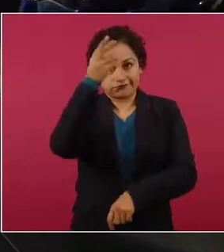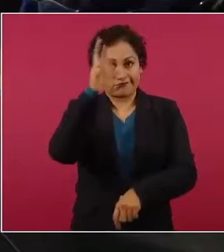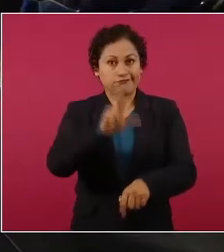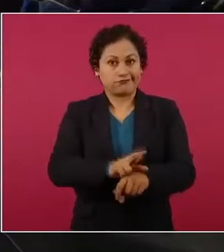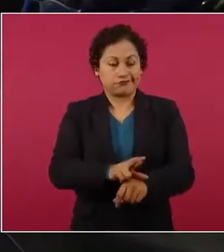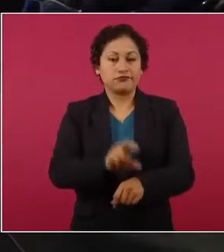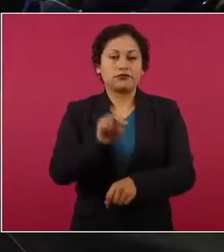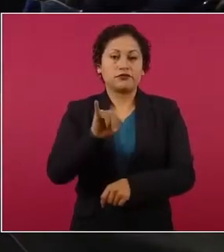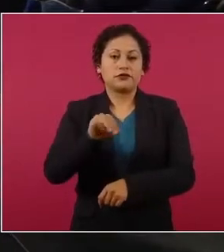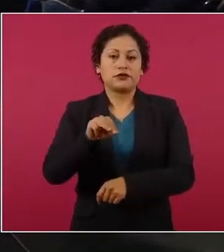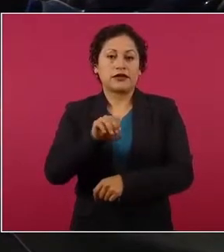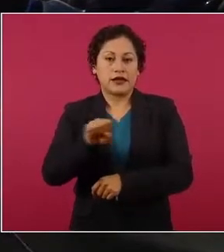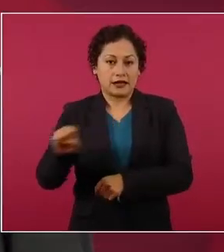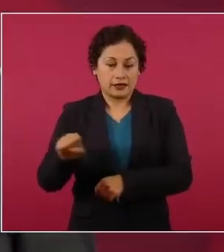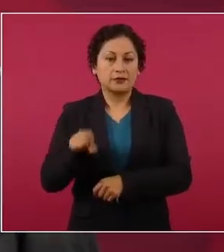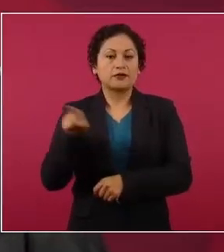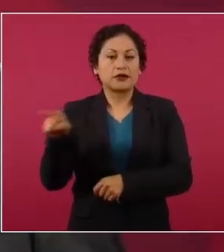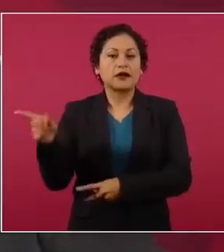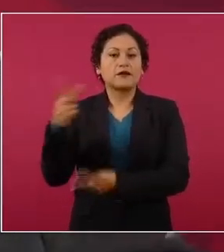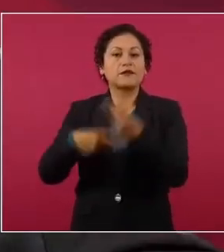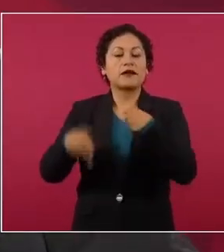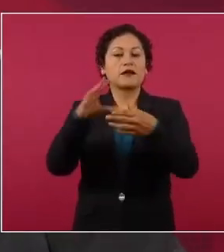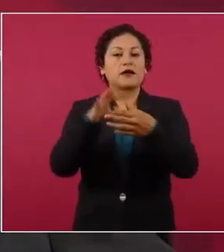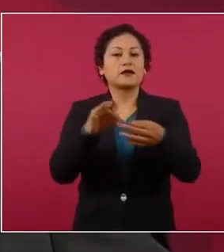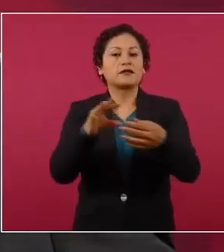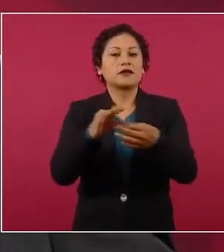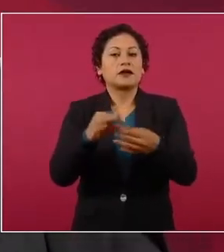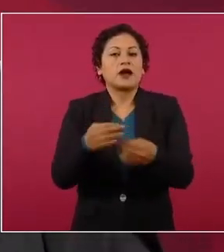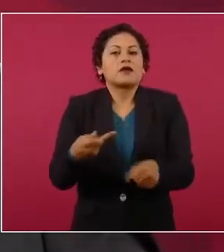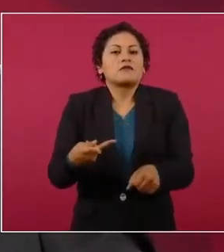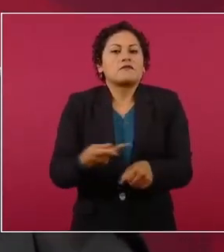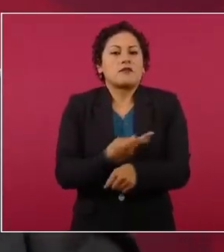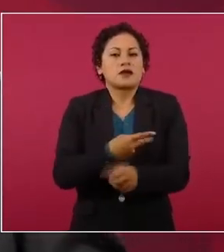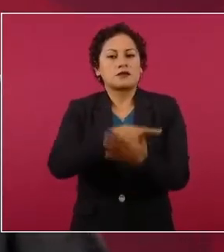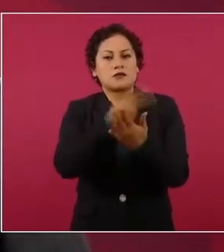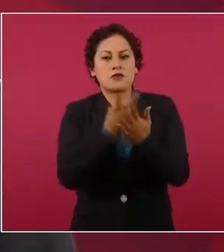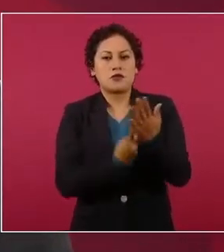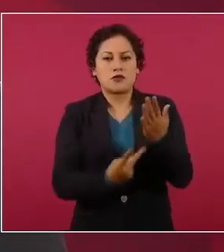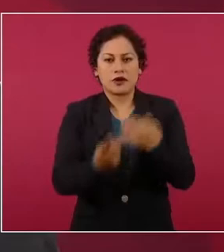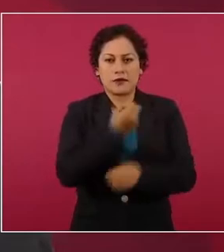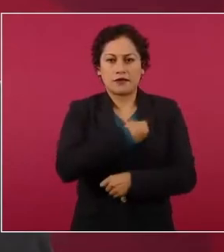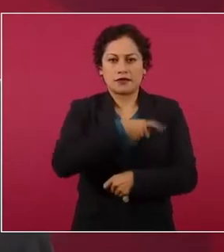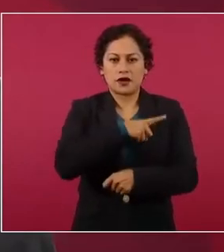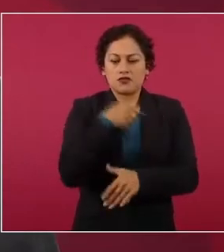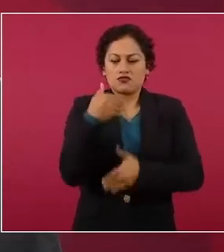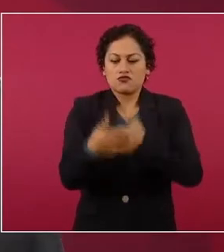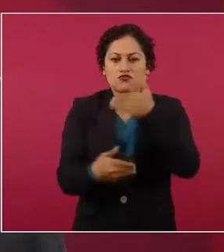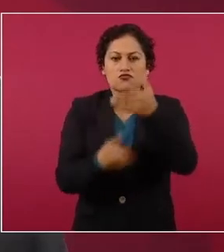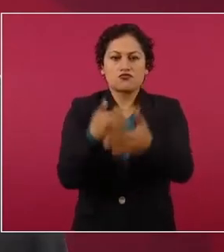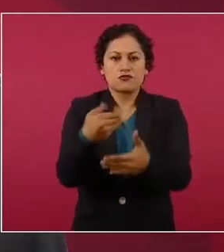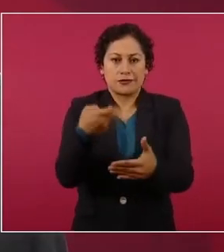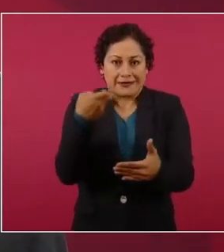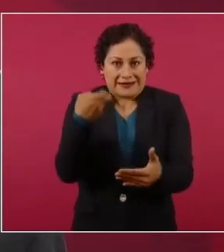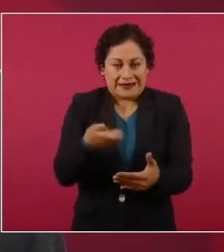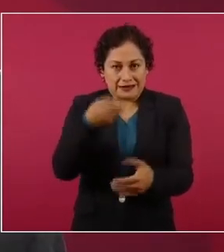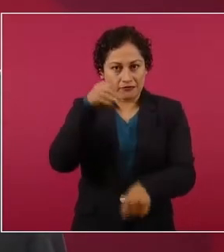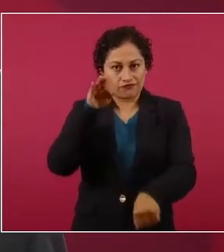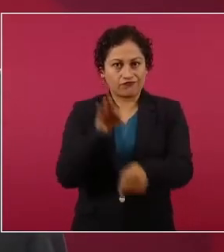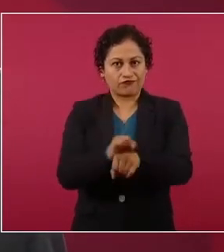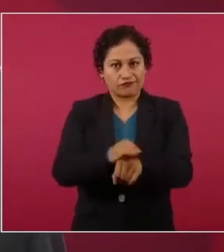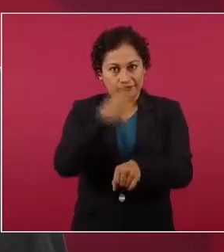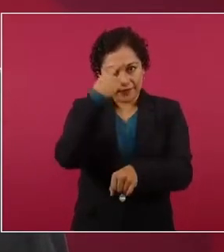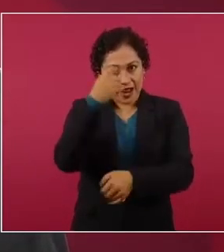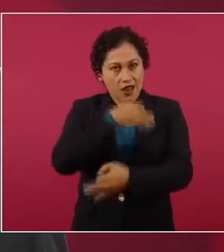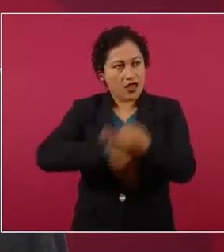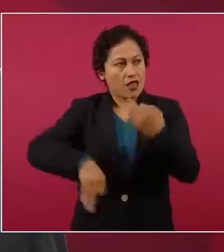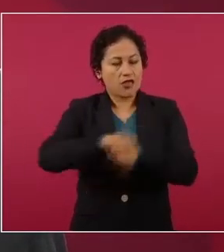informar del avance del programa de salud para garantizar la salud universal,